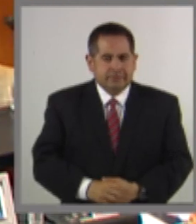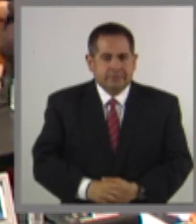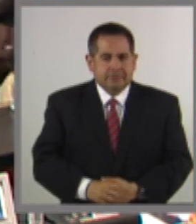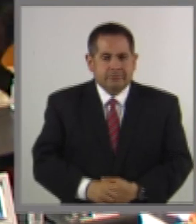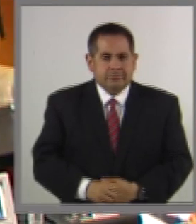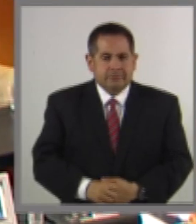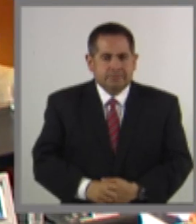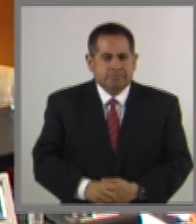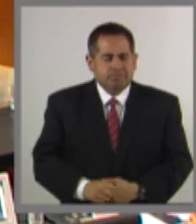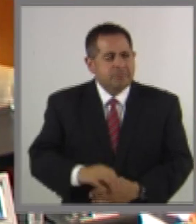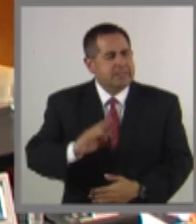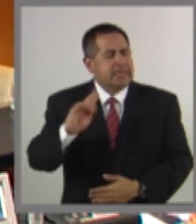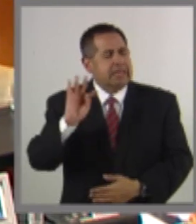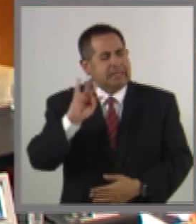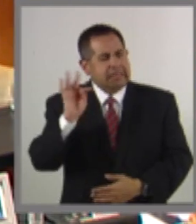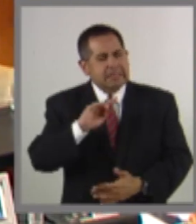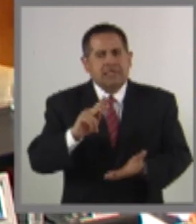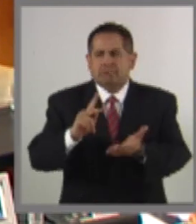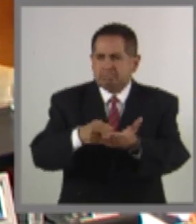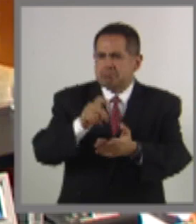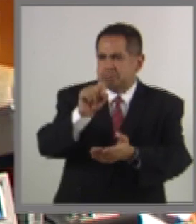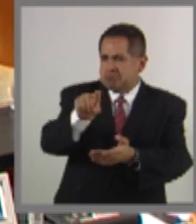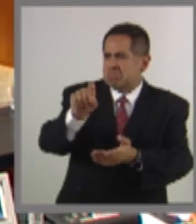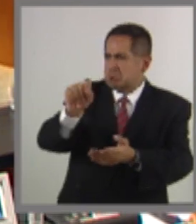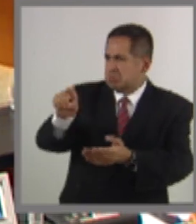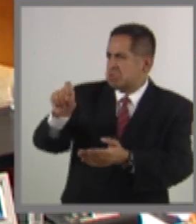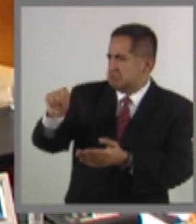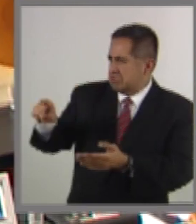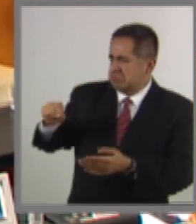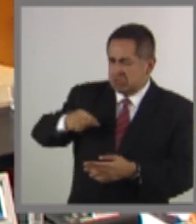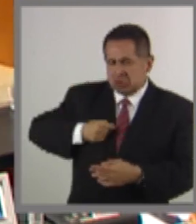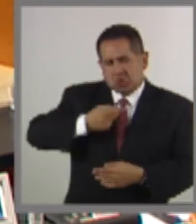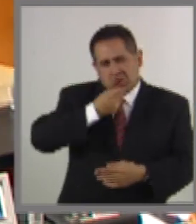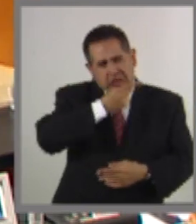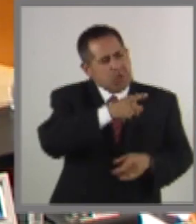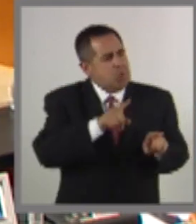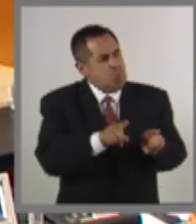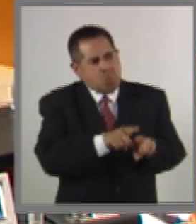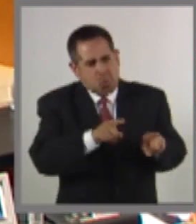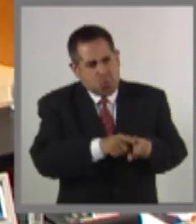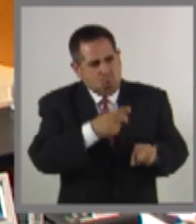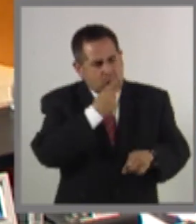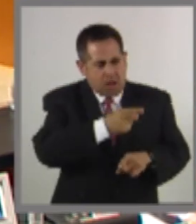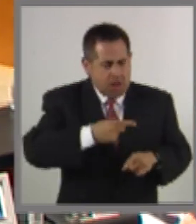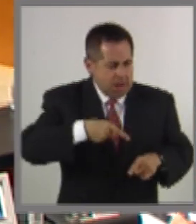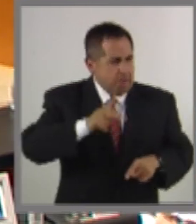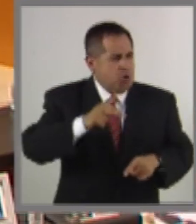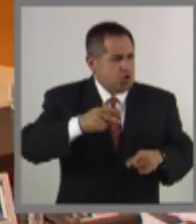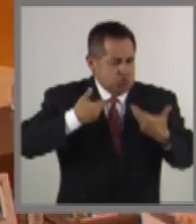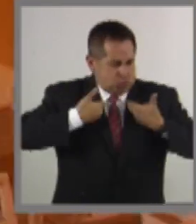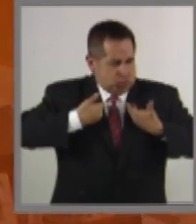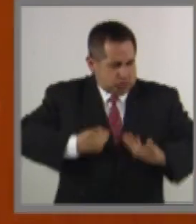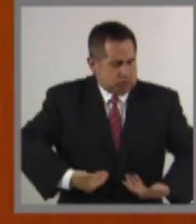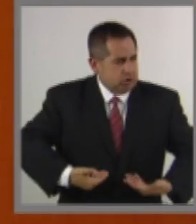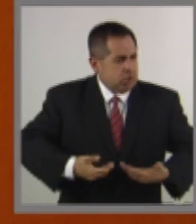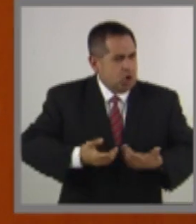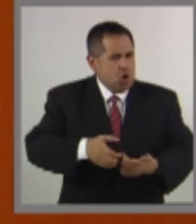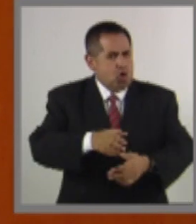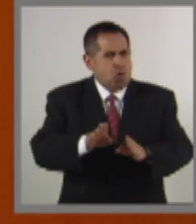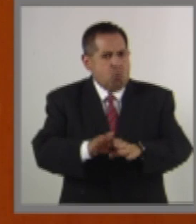Tal vez repitamos lo que se ha dicho, pero quiero hacerlo yo en mi calidad de